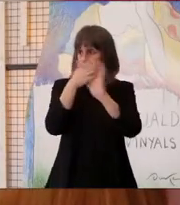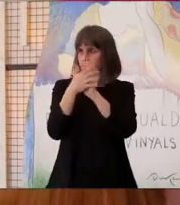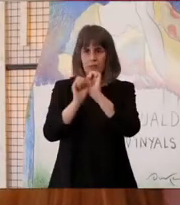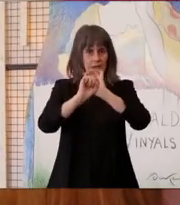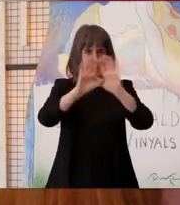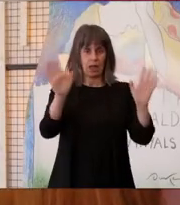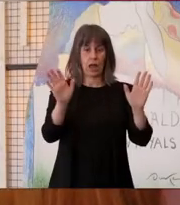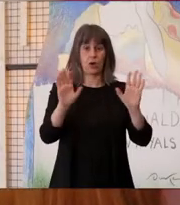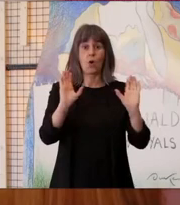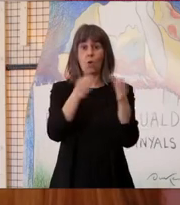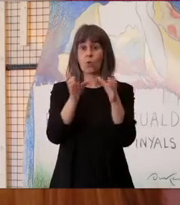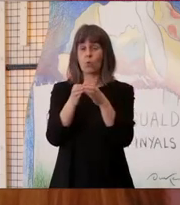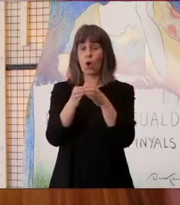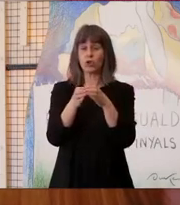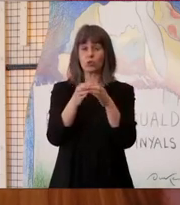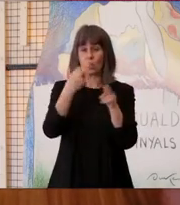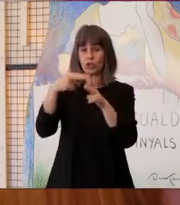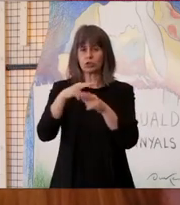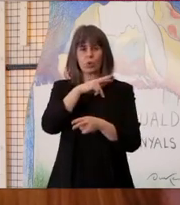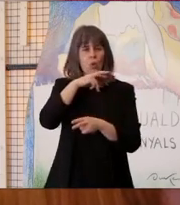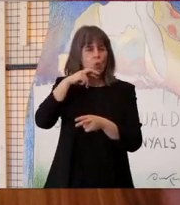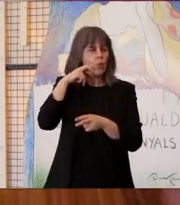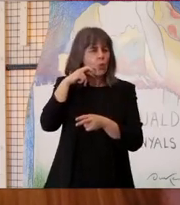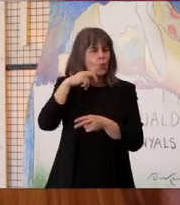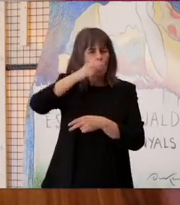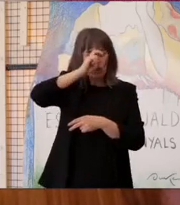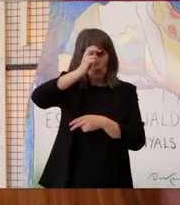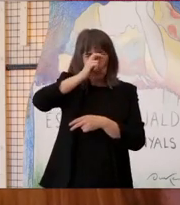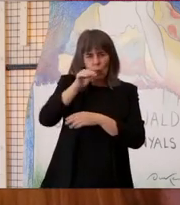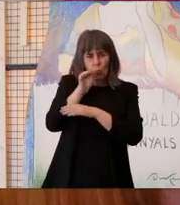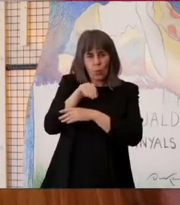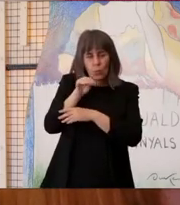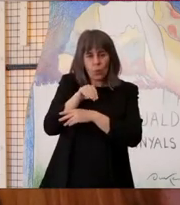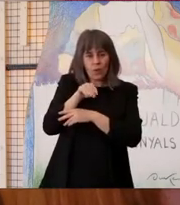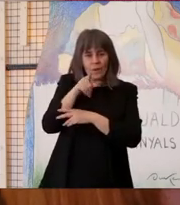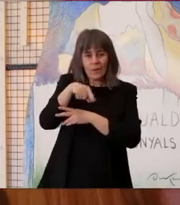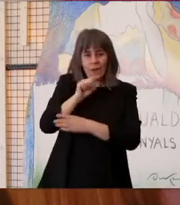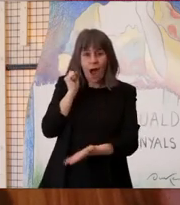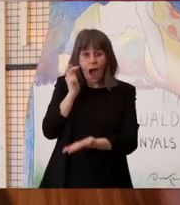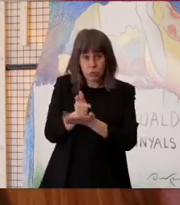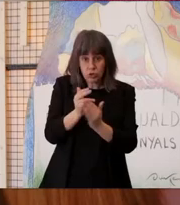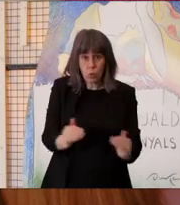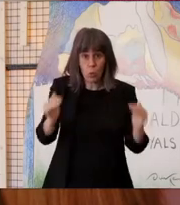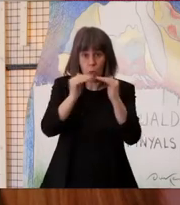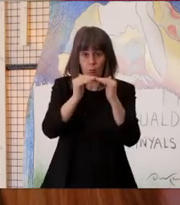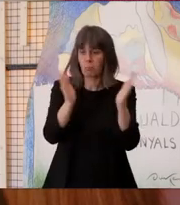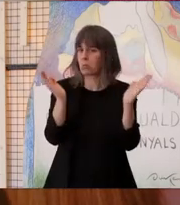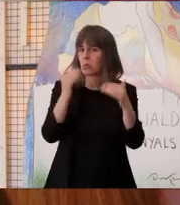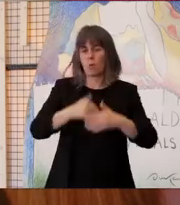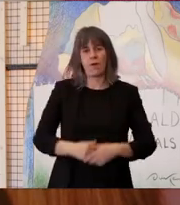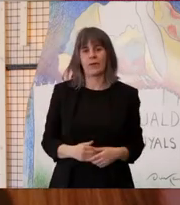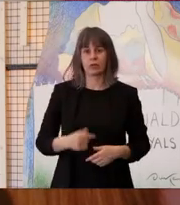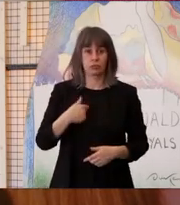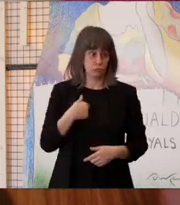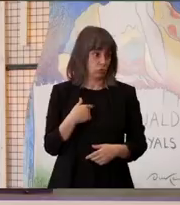partidos conservadores pues no tienen una puesta Clara por la igualdad y yo me remito a los